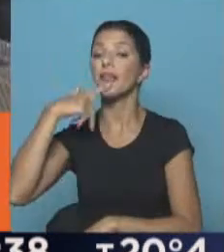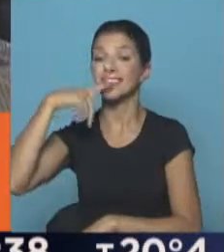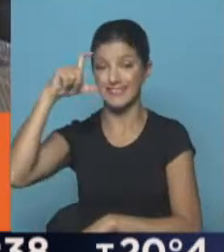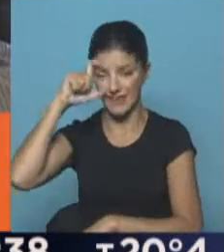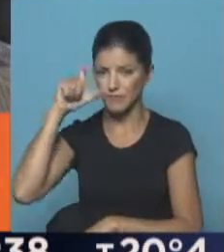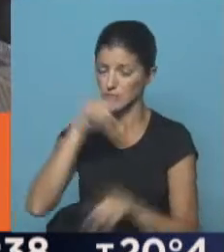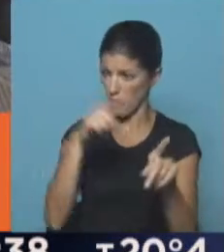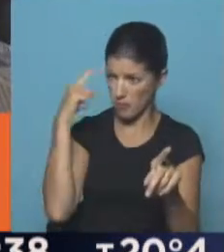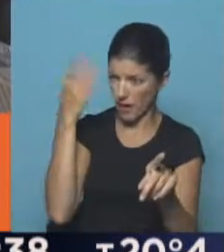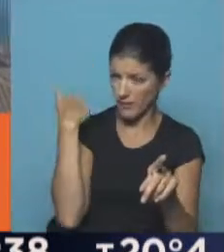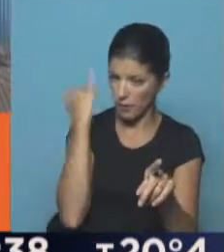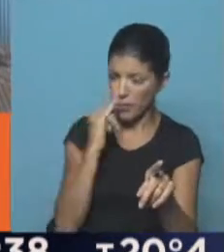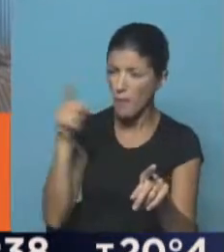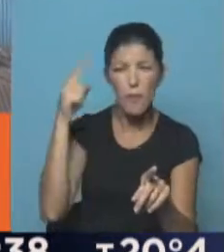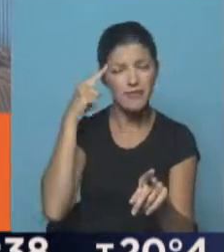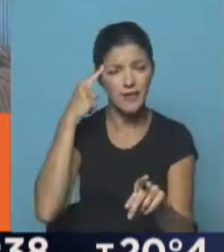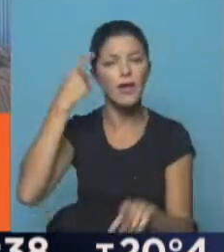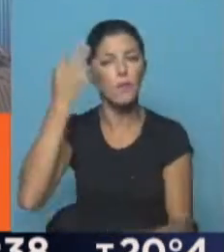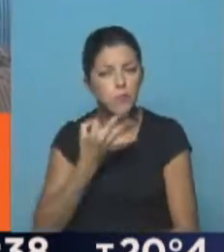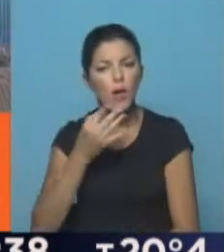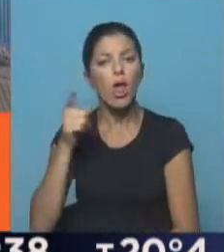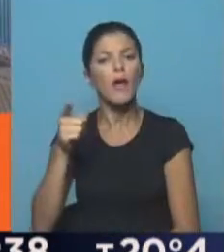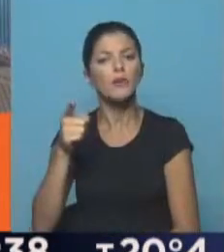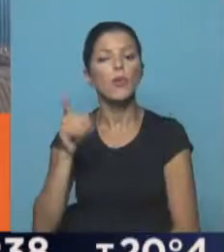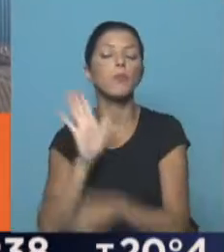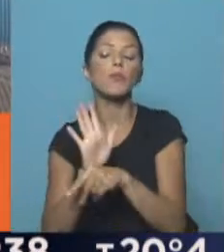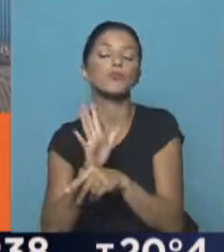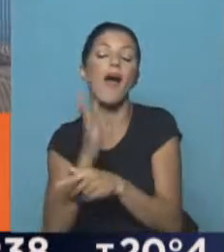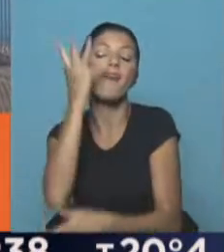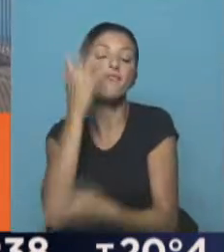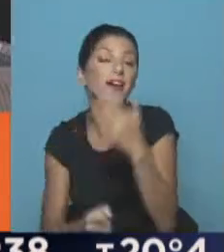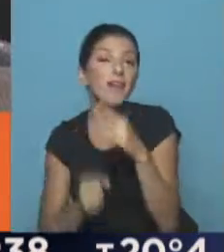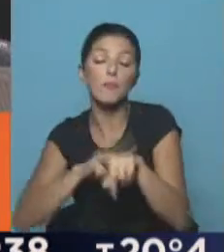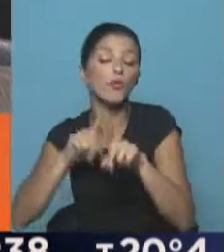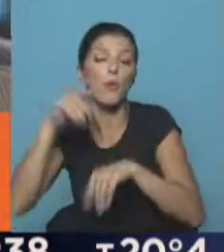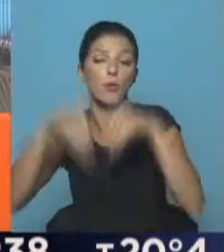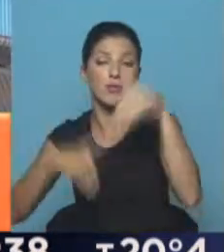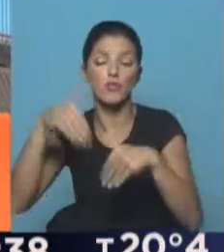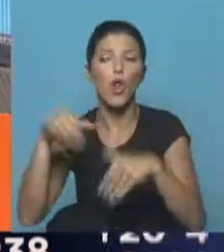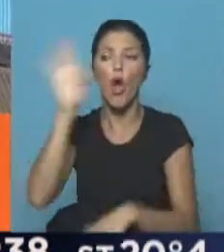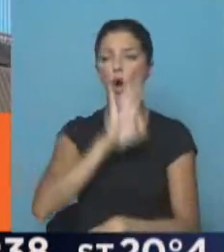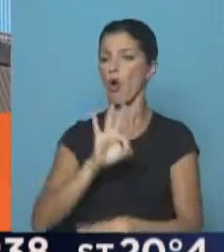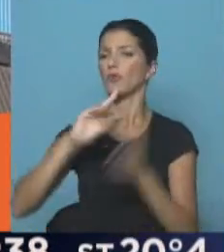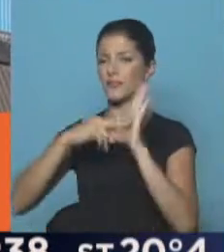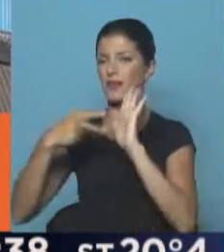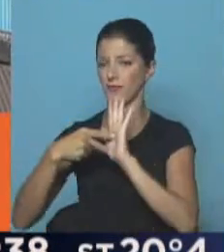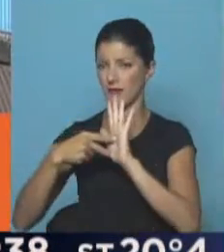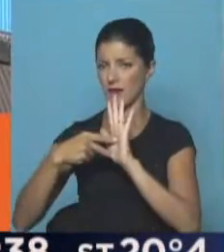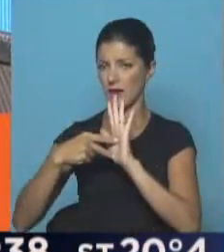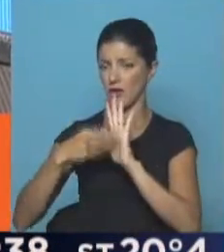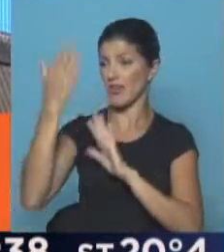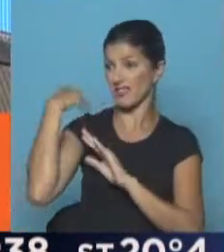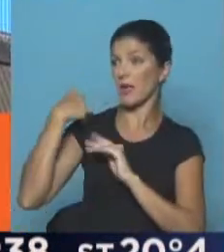que realmente esto tiene que ver con un, entre comillas, accidente electoral o que podría significar la reversión de lo que se